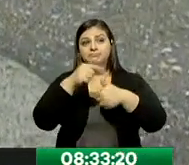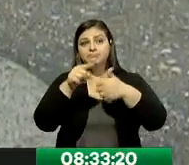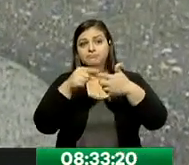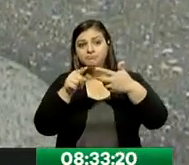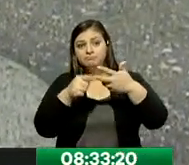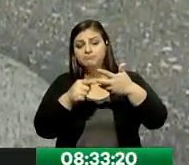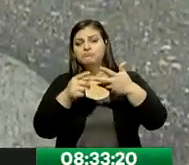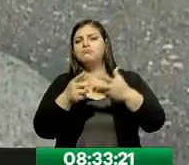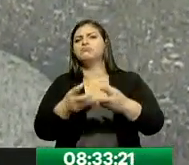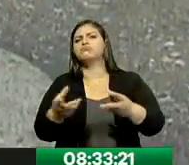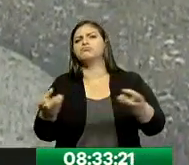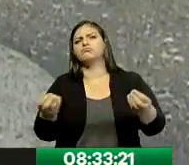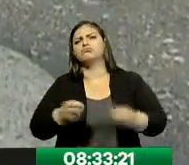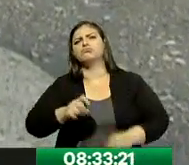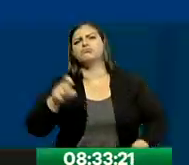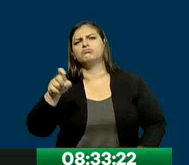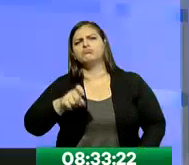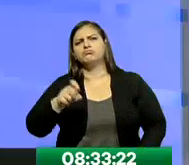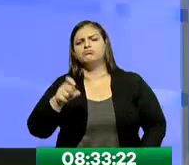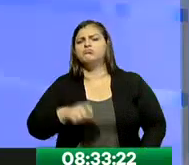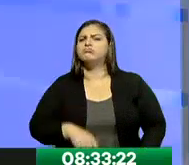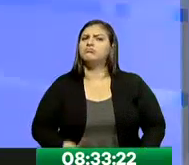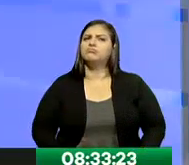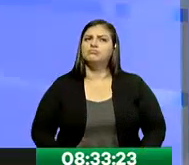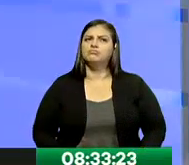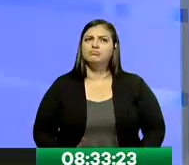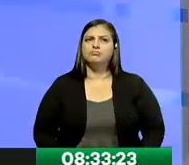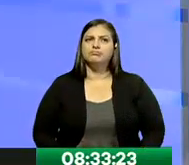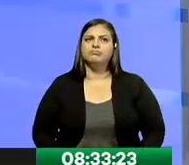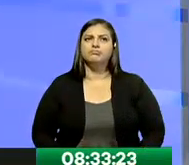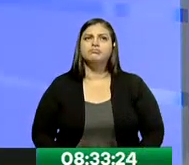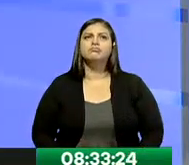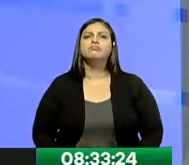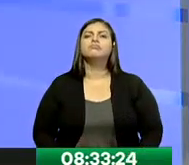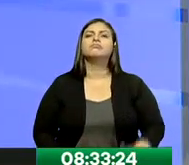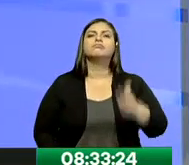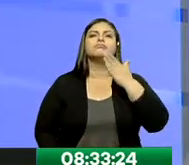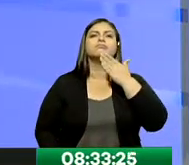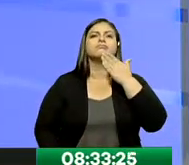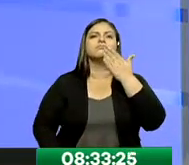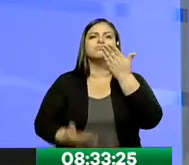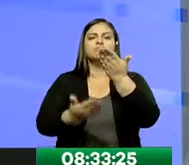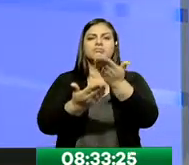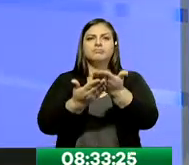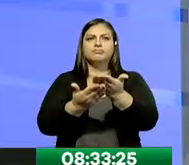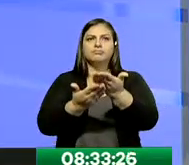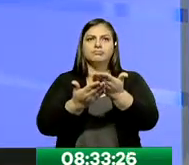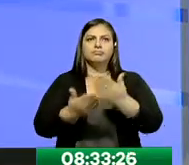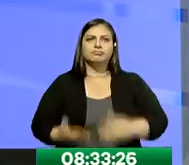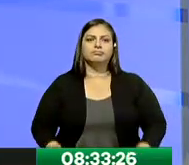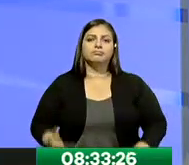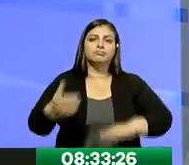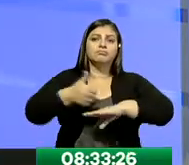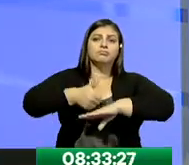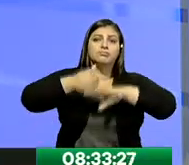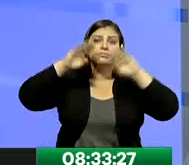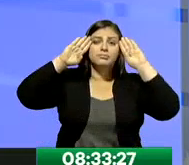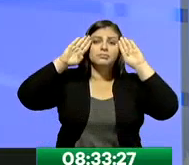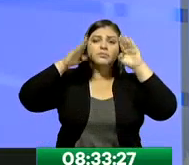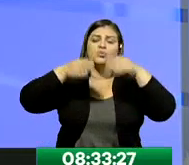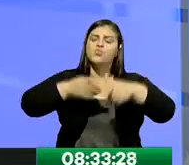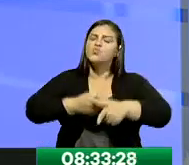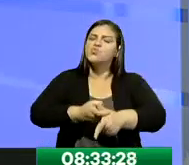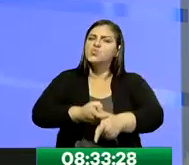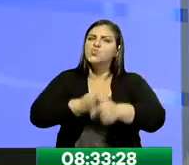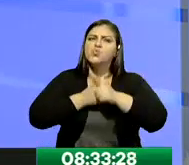la cooperativa La Concordia. Gracias, Pili, por la información. Esperemos que haya respuesta lo más pronto posible,